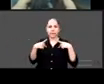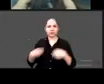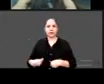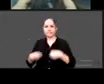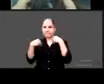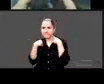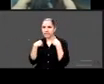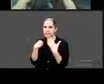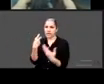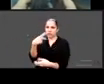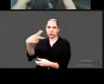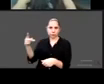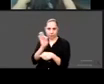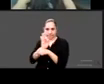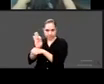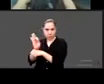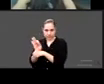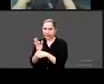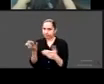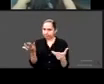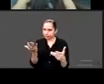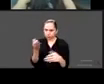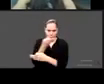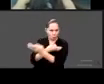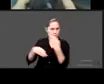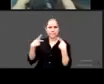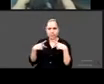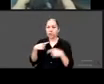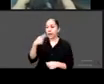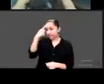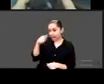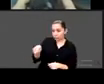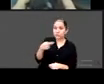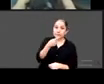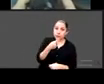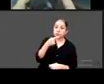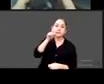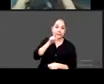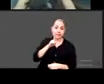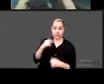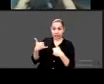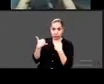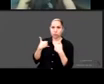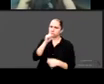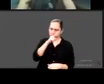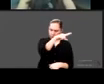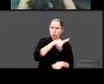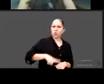niñas adolescentes, el Estado sigue teniendo su obligación, pero requiere de la intermediación de padres, madres y cuidadores para poderlo